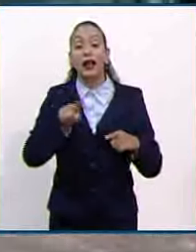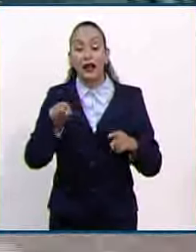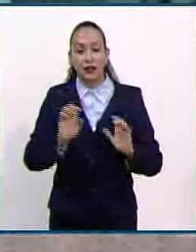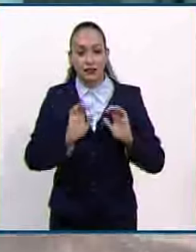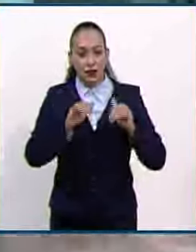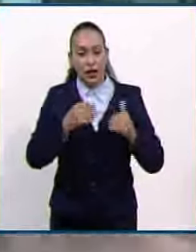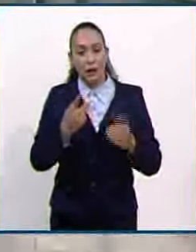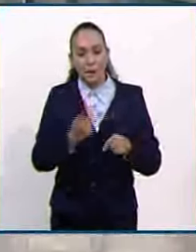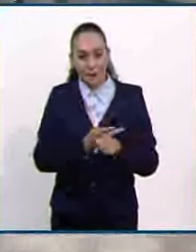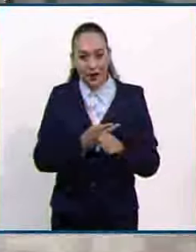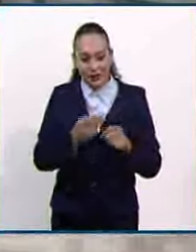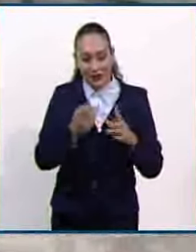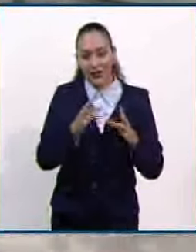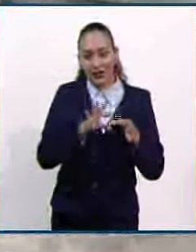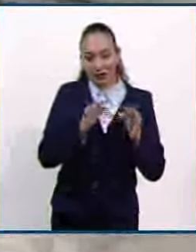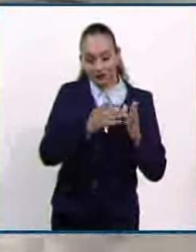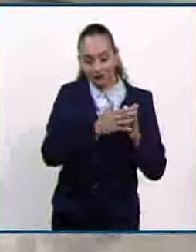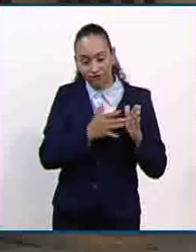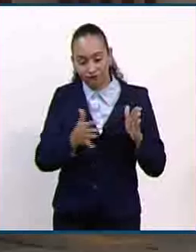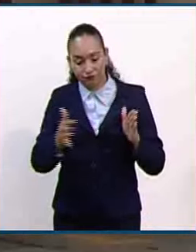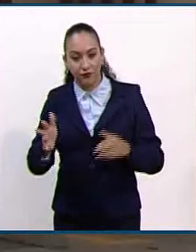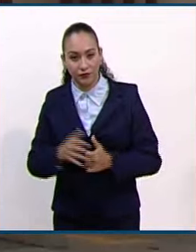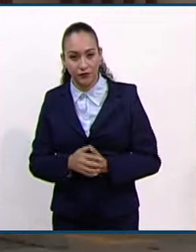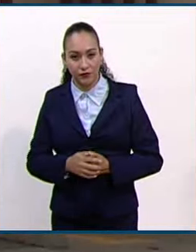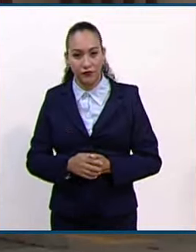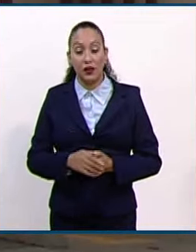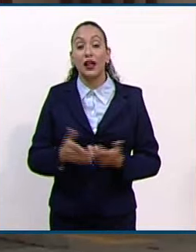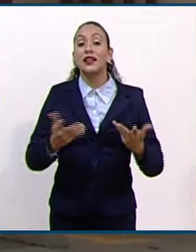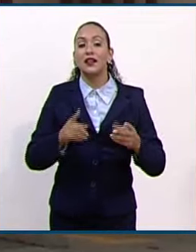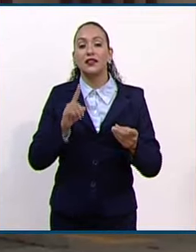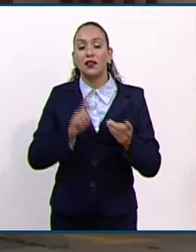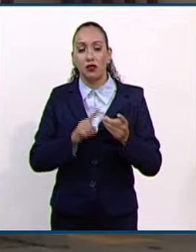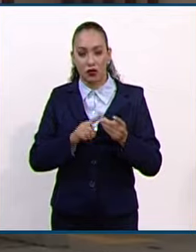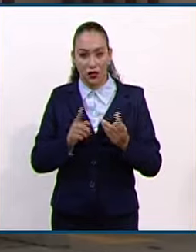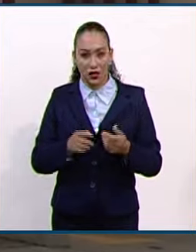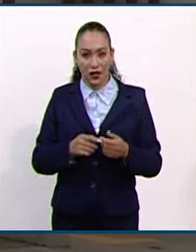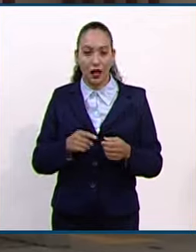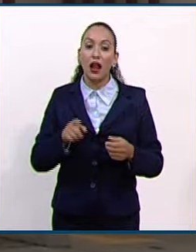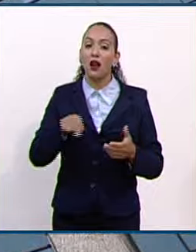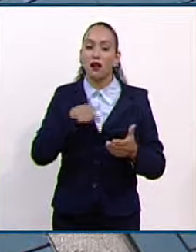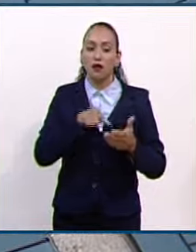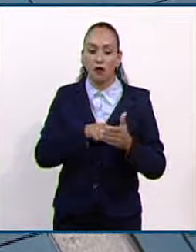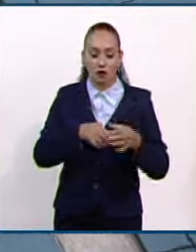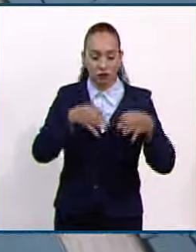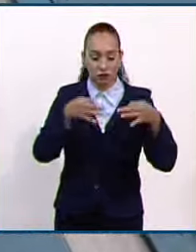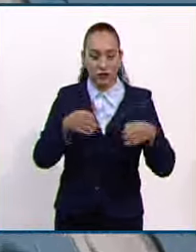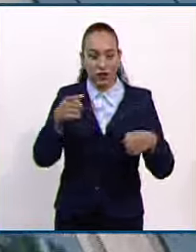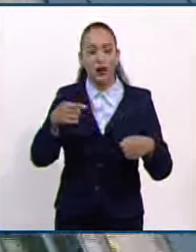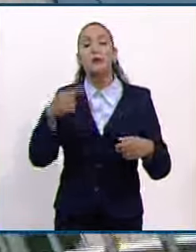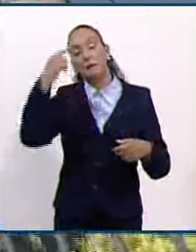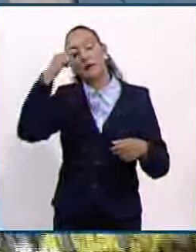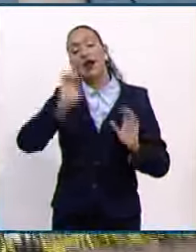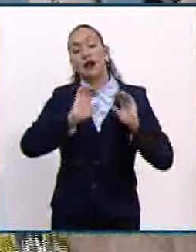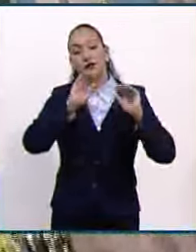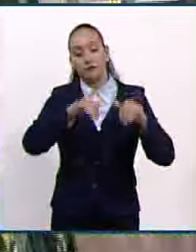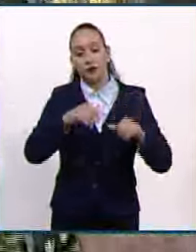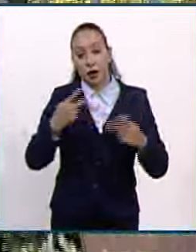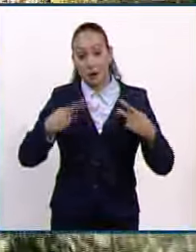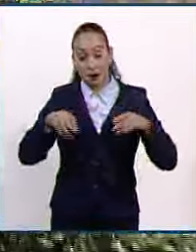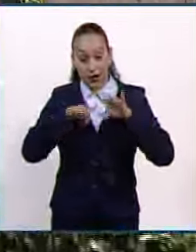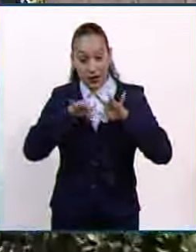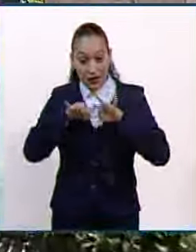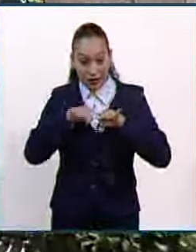automatizado de inicio y conclusión de labores, deberán realizarlo en los medios electrónicos que determine el Consejo. Estos servidores